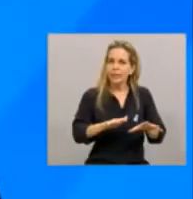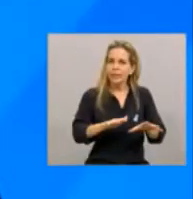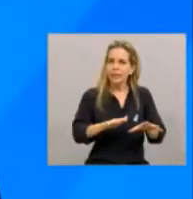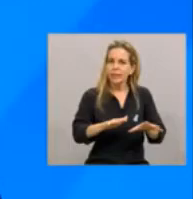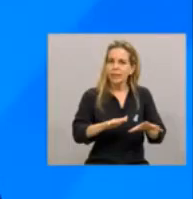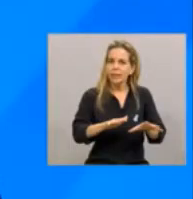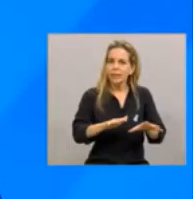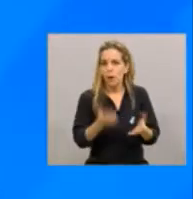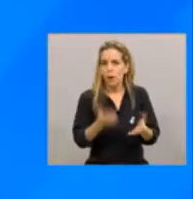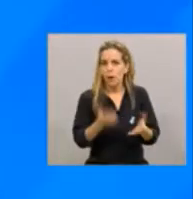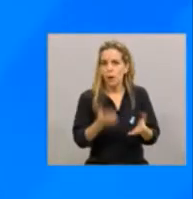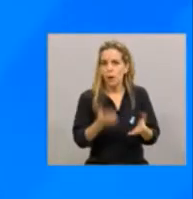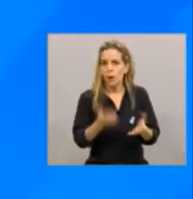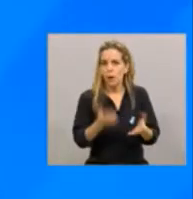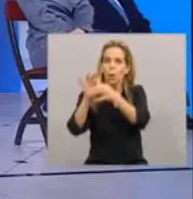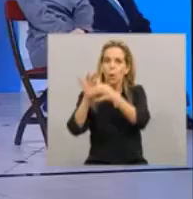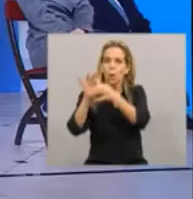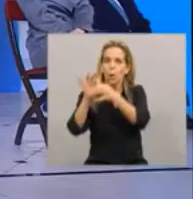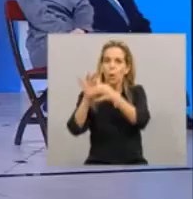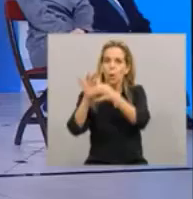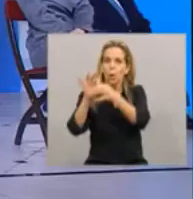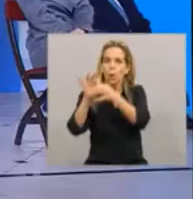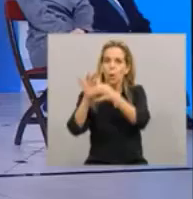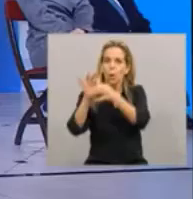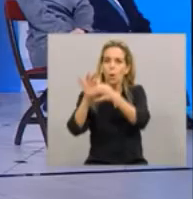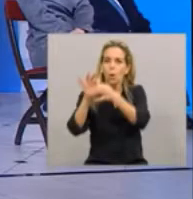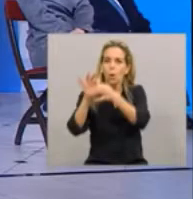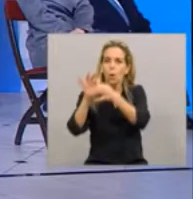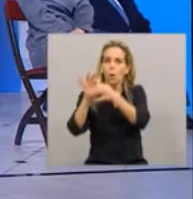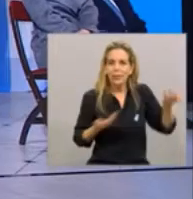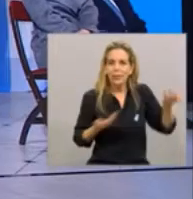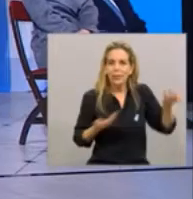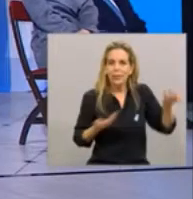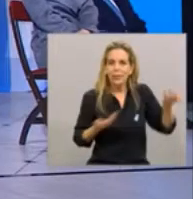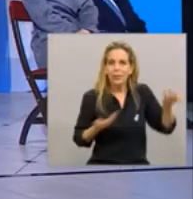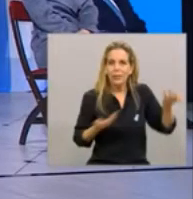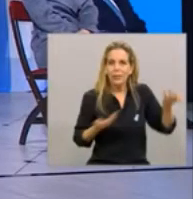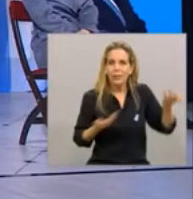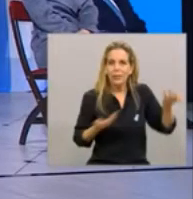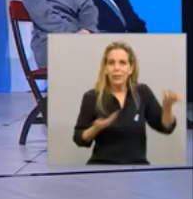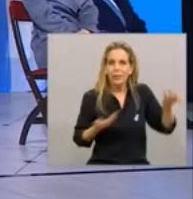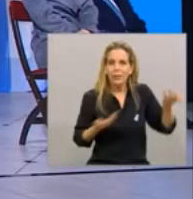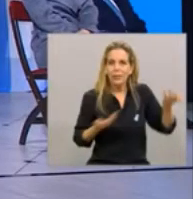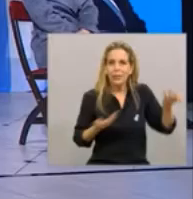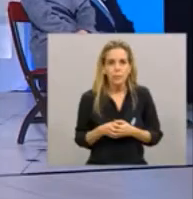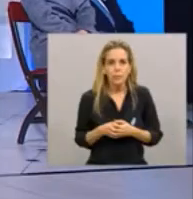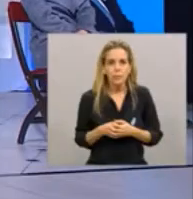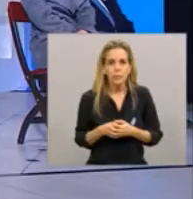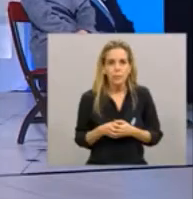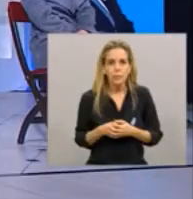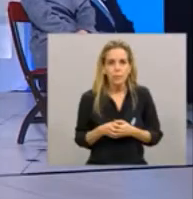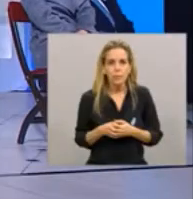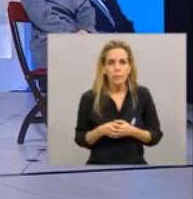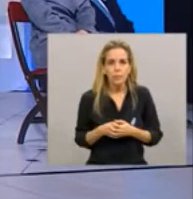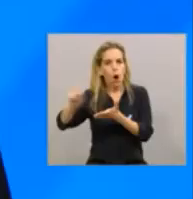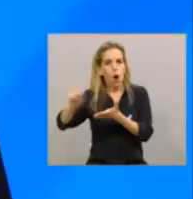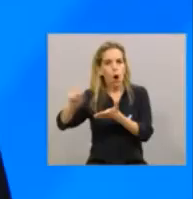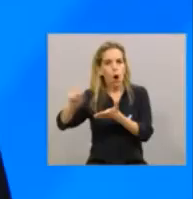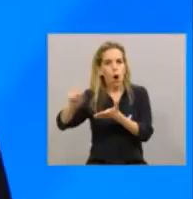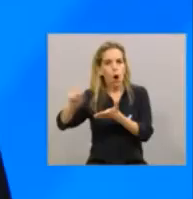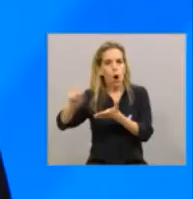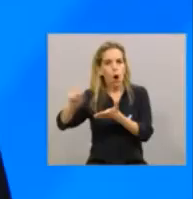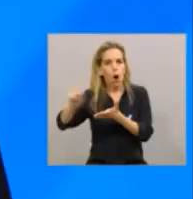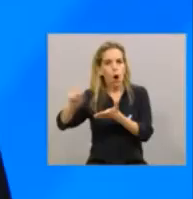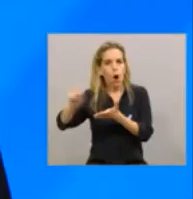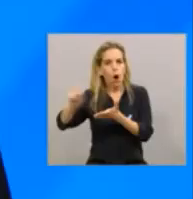descubierto albert camus el autor de la peste escribió en su libro las